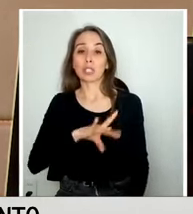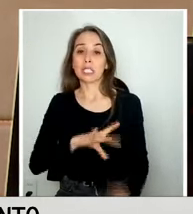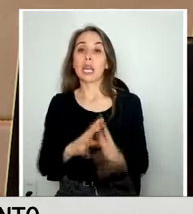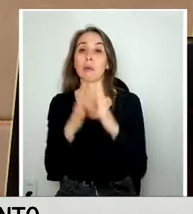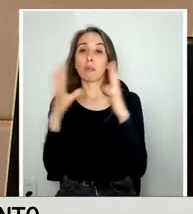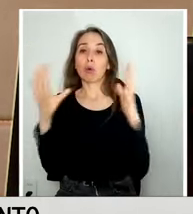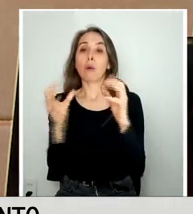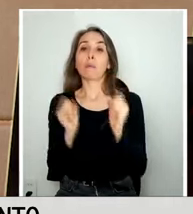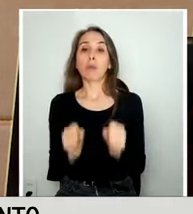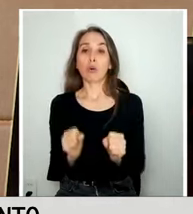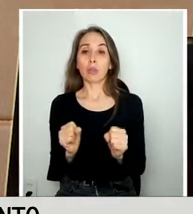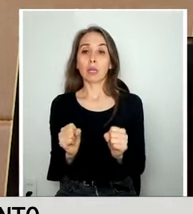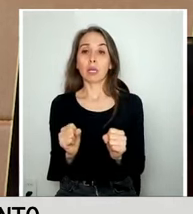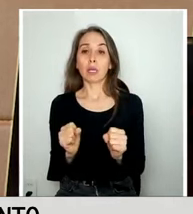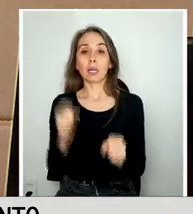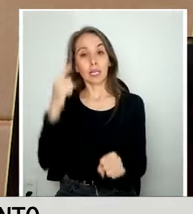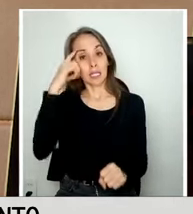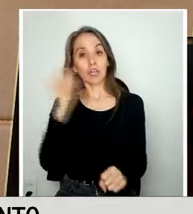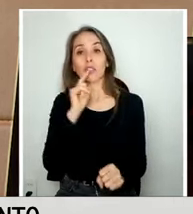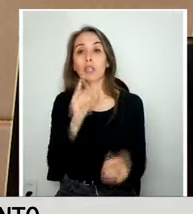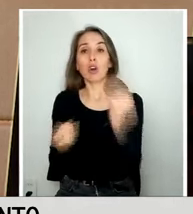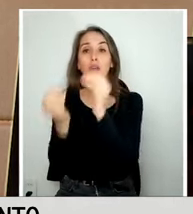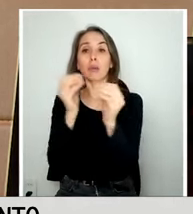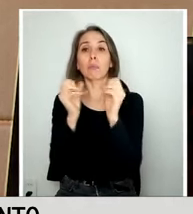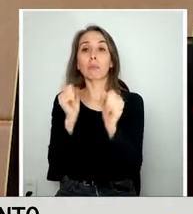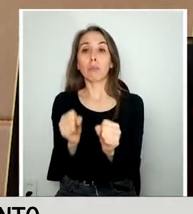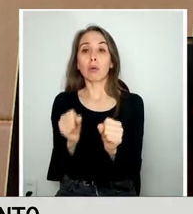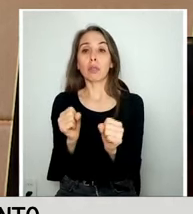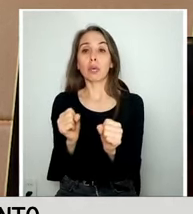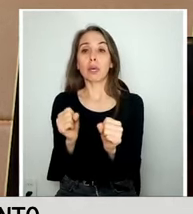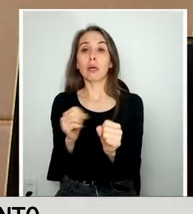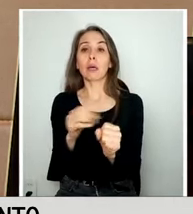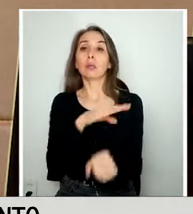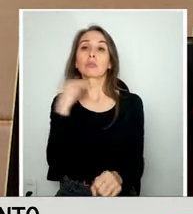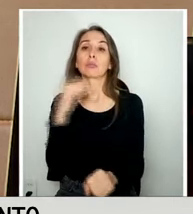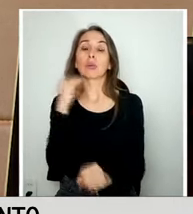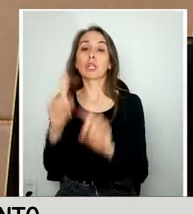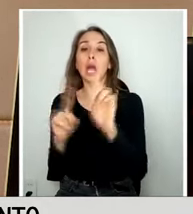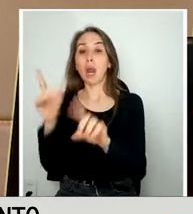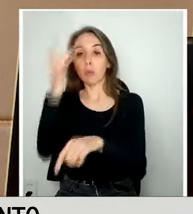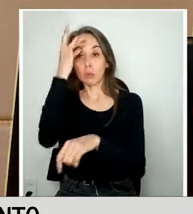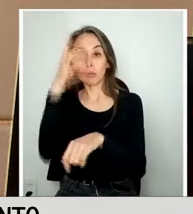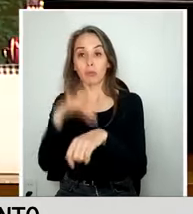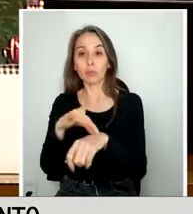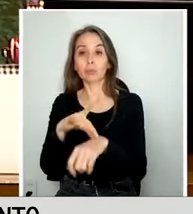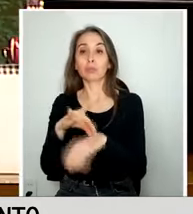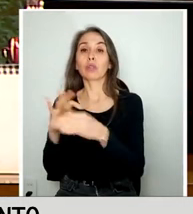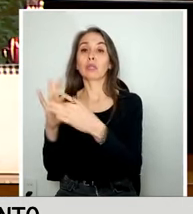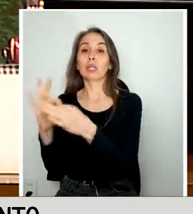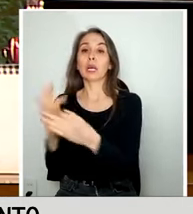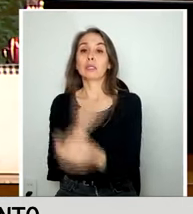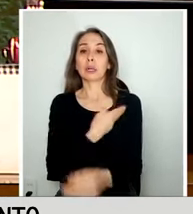creo no exagerar si le digo podría incluso costarle vida a algunos pacientes he dicho gracias presidente